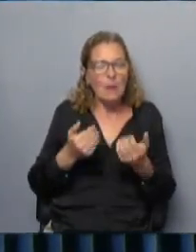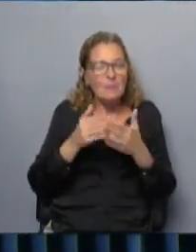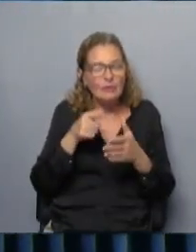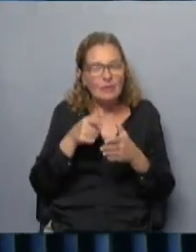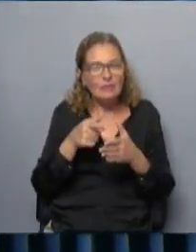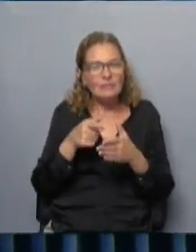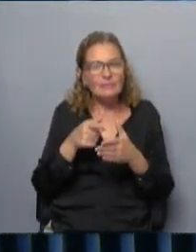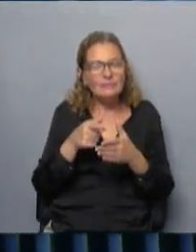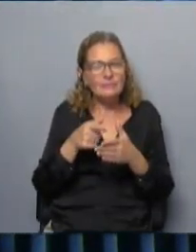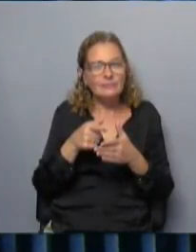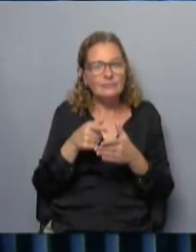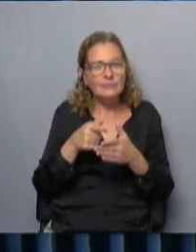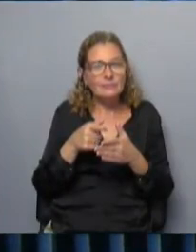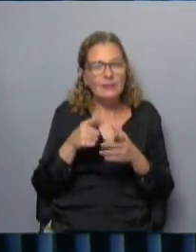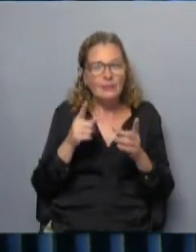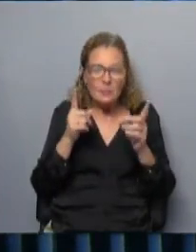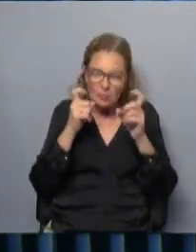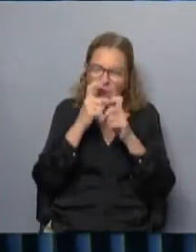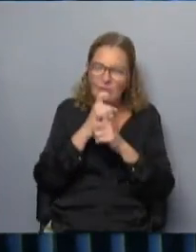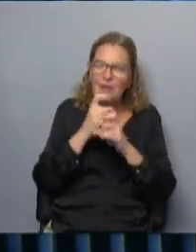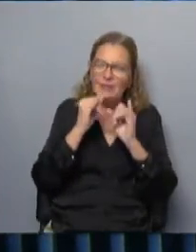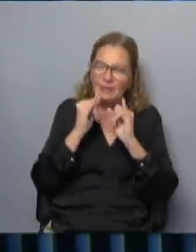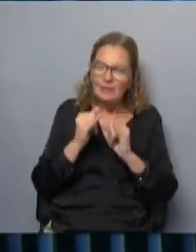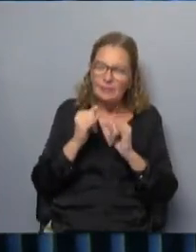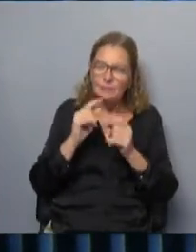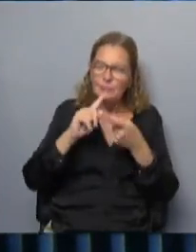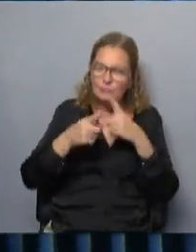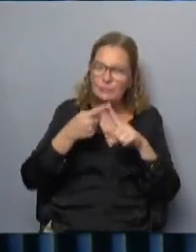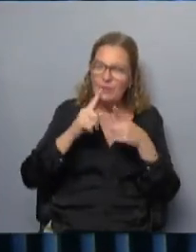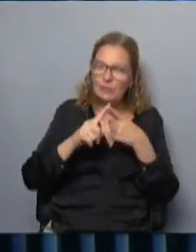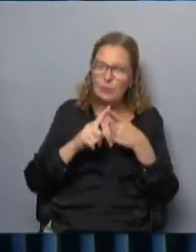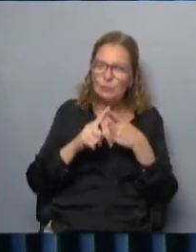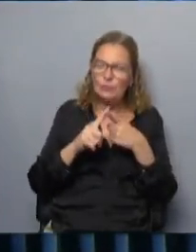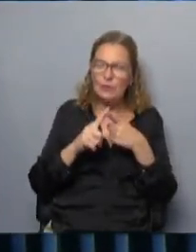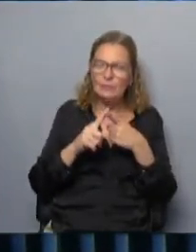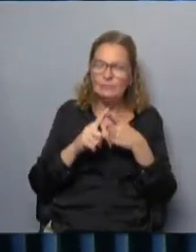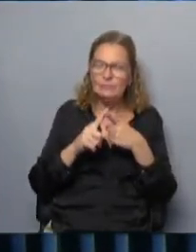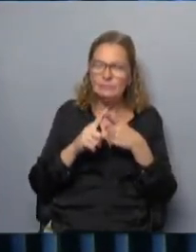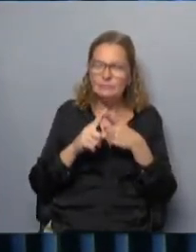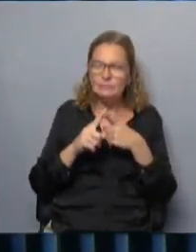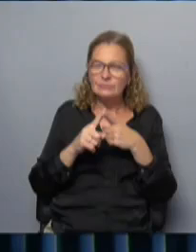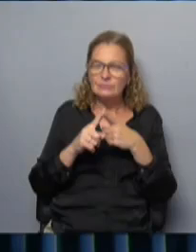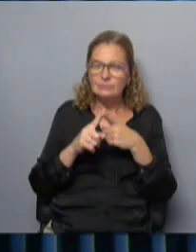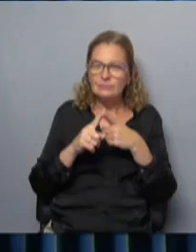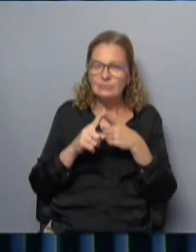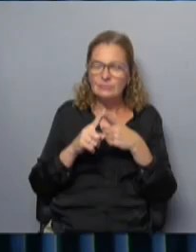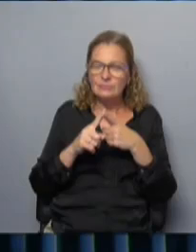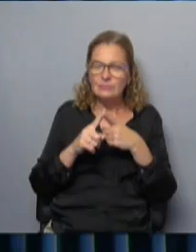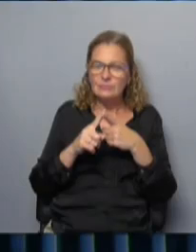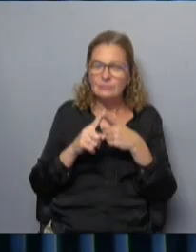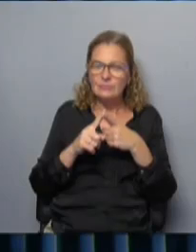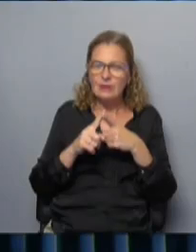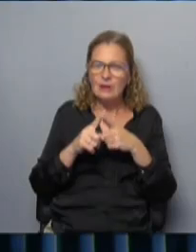y seguía costando porque esto también es una discusión alguna cosa que después si quieres hablamos algunos